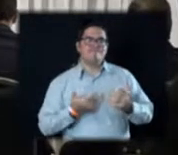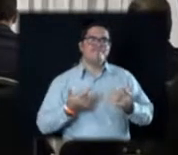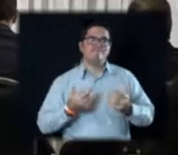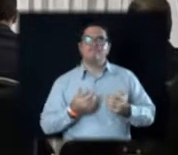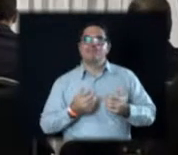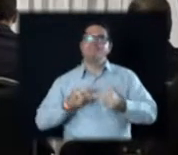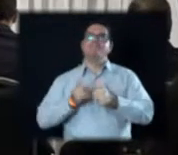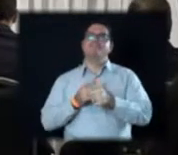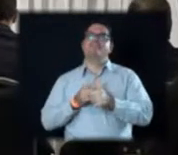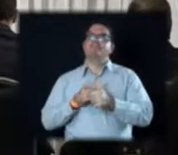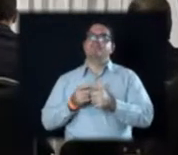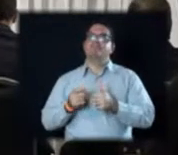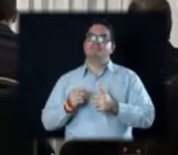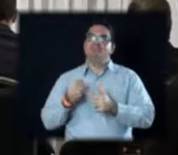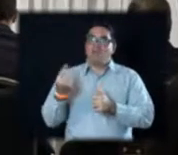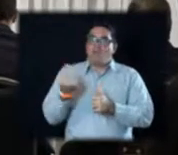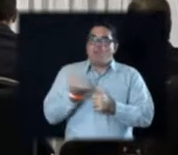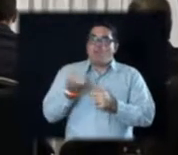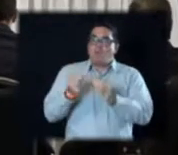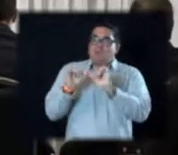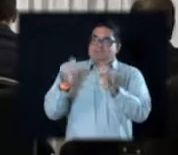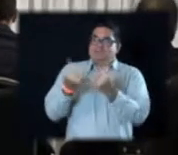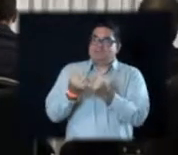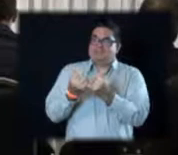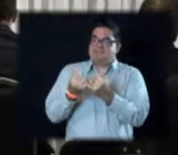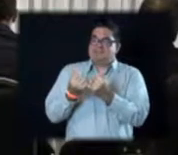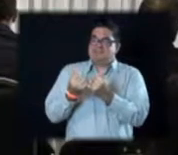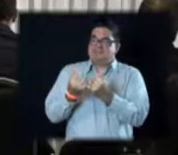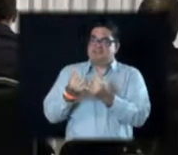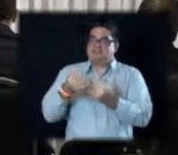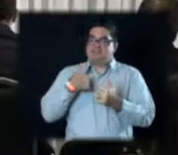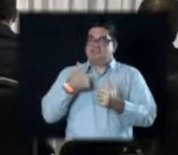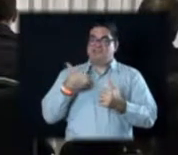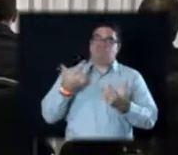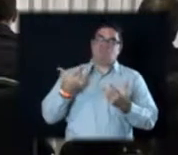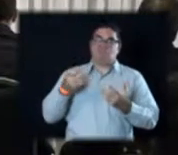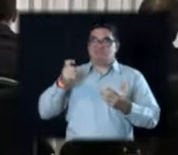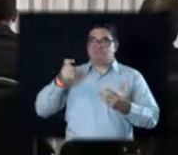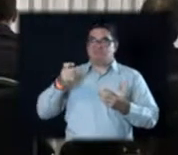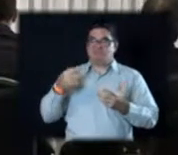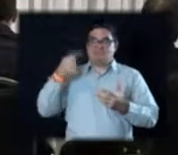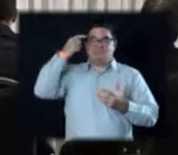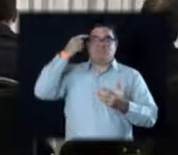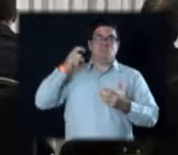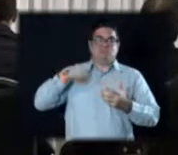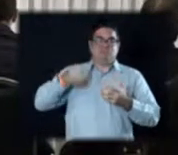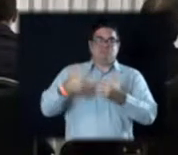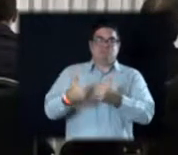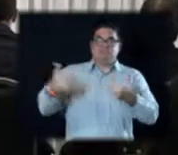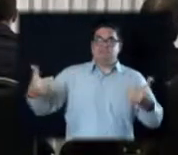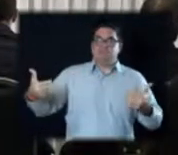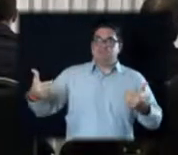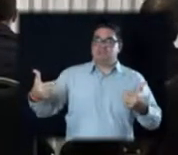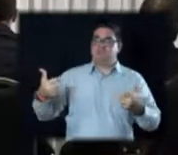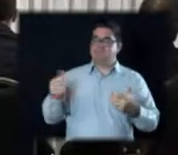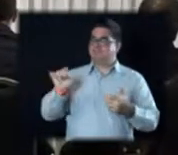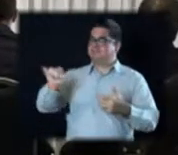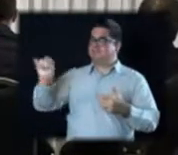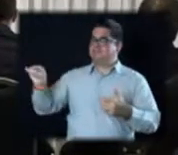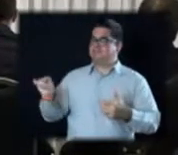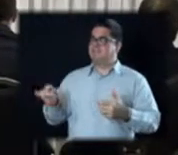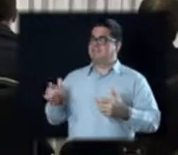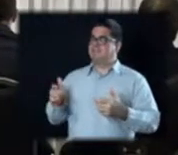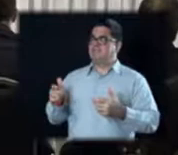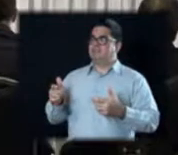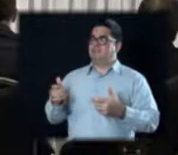Varias observaciones. Primero, la única entidad que excluiría del análisis general de la